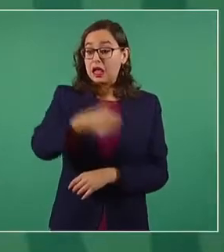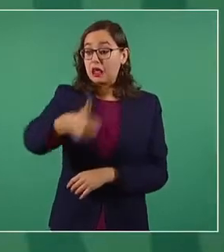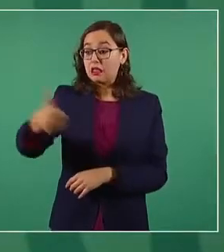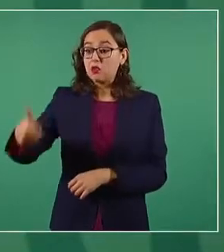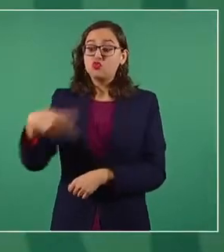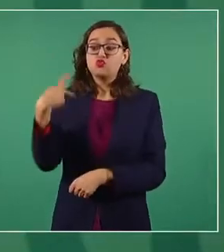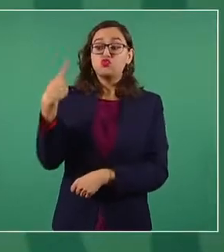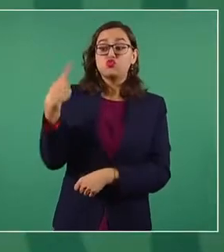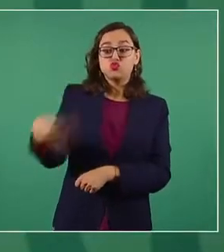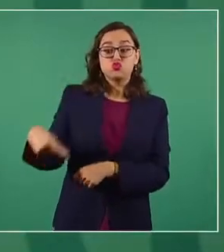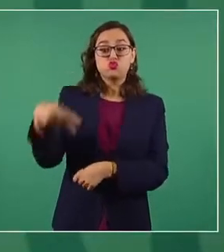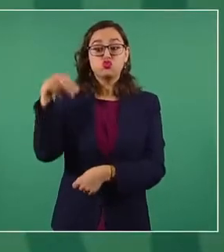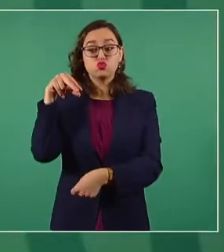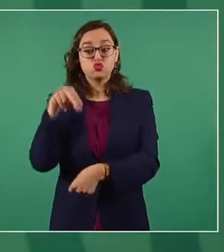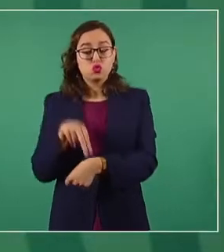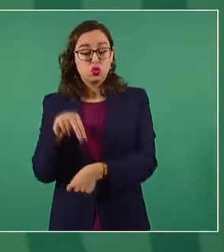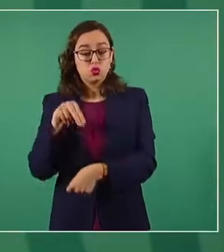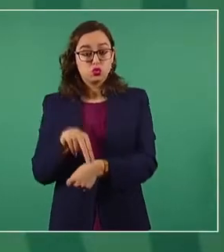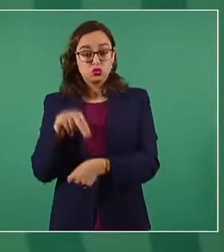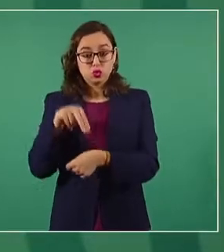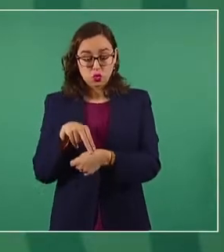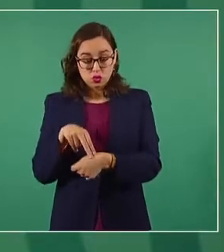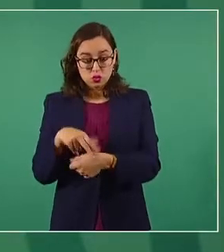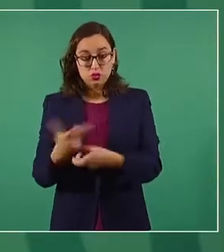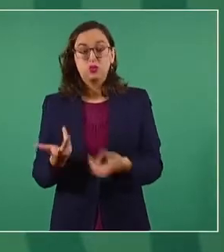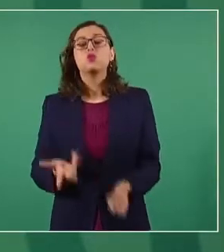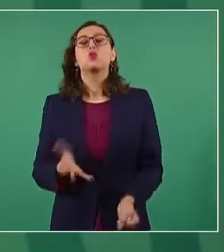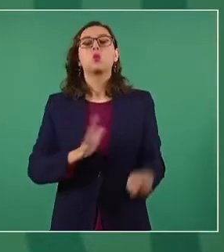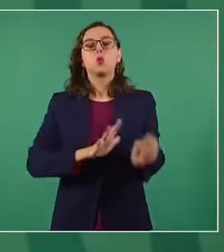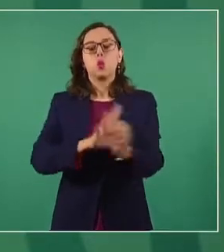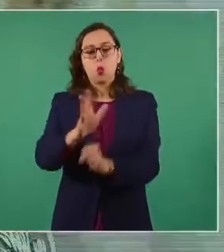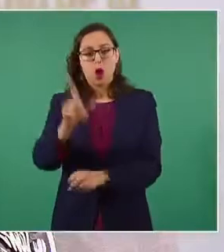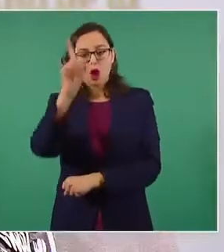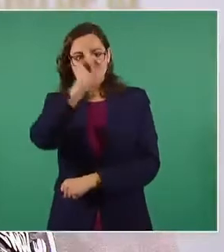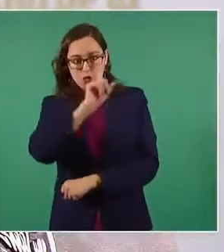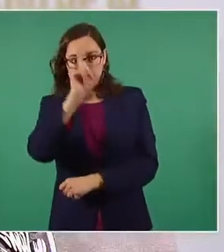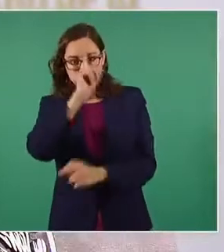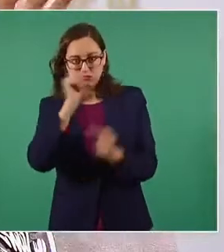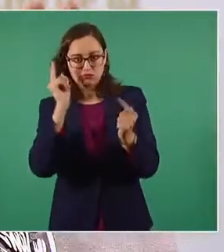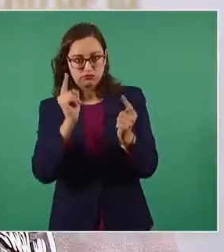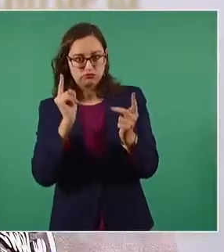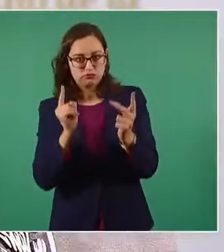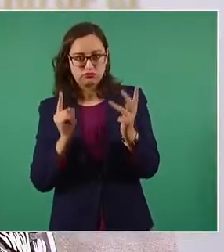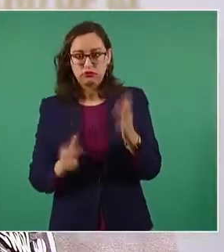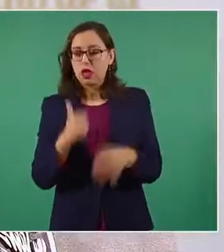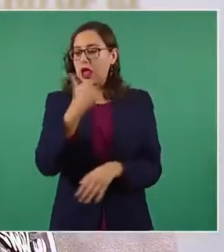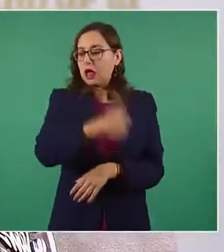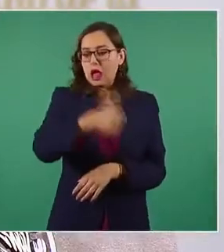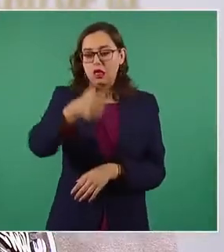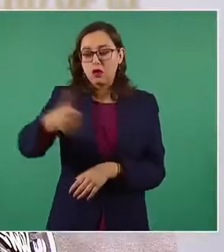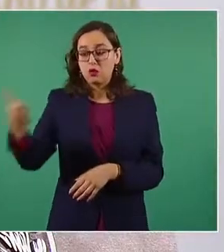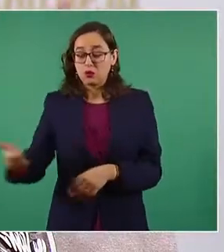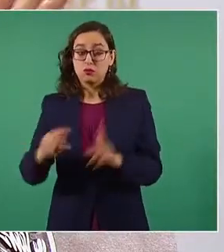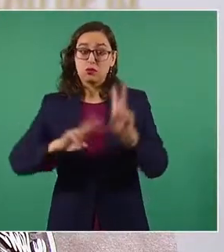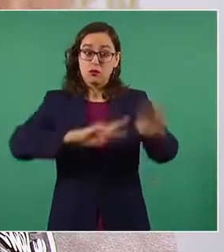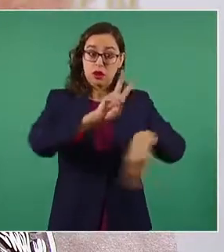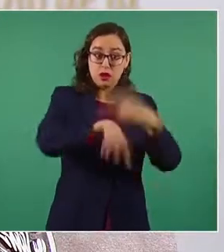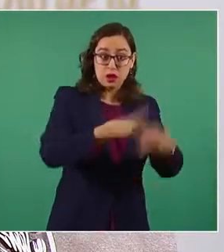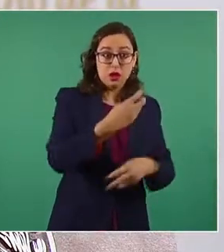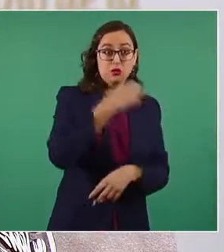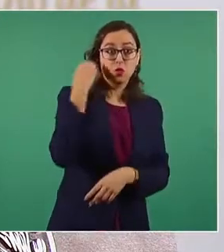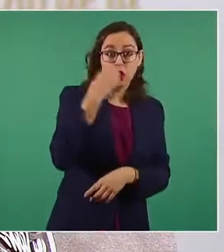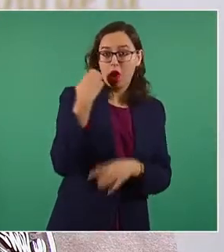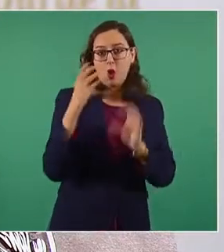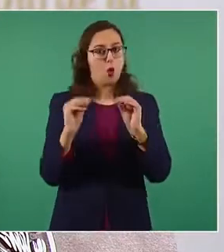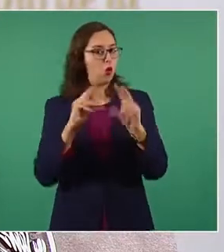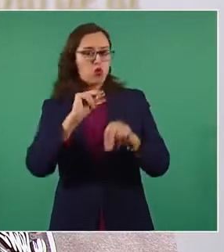específicas de la persona médica que le está tratando, le dé las indicaciones sobre acudir o no acudir. Pongamos